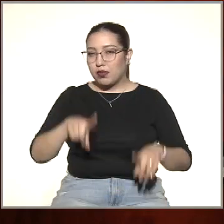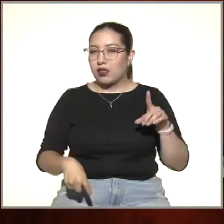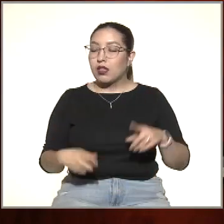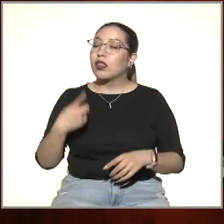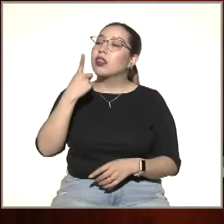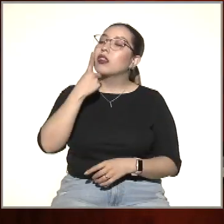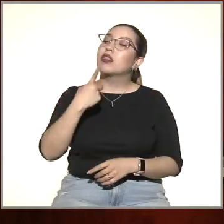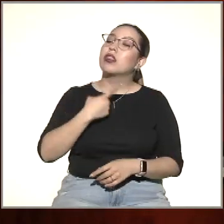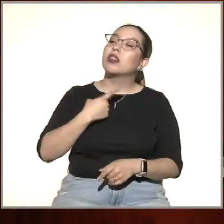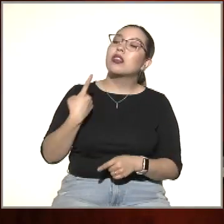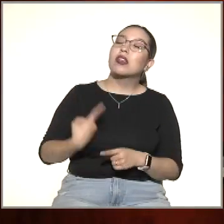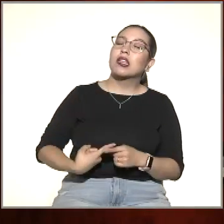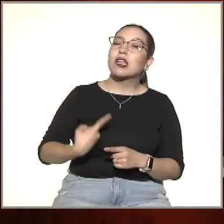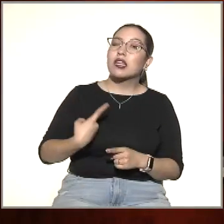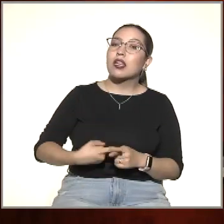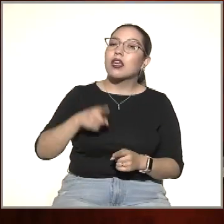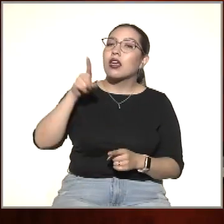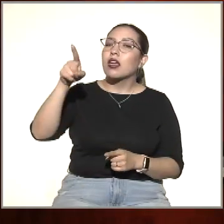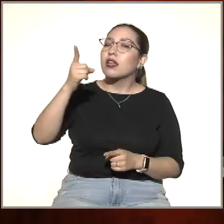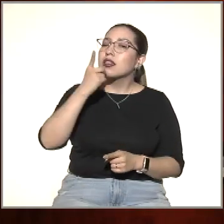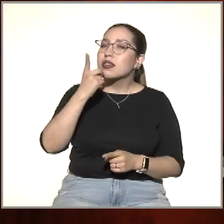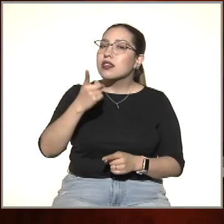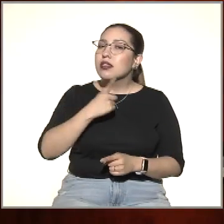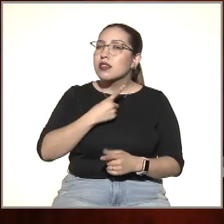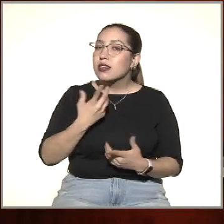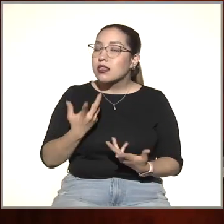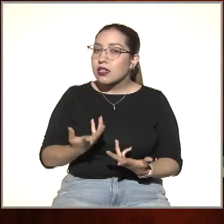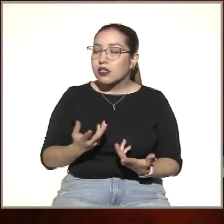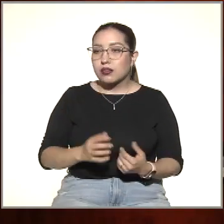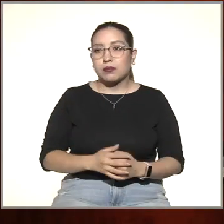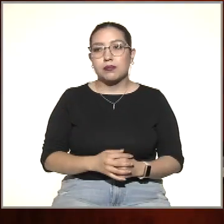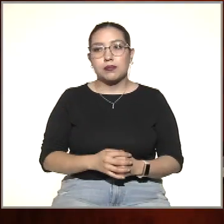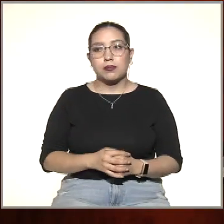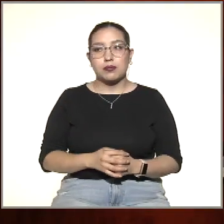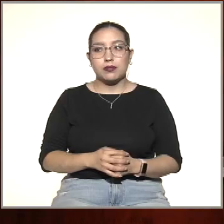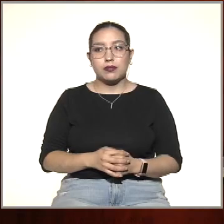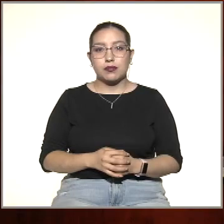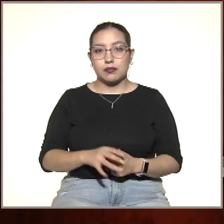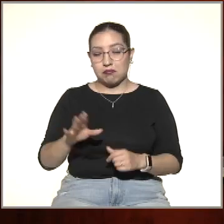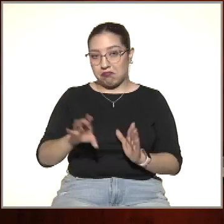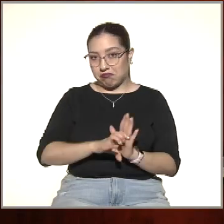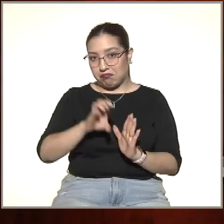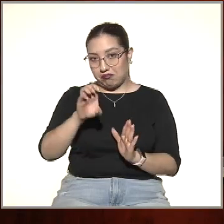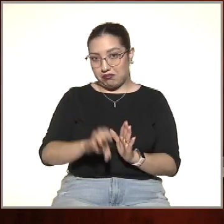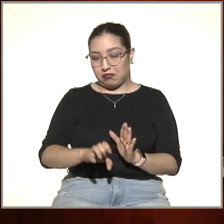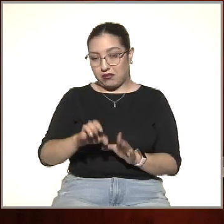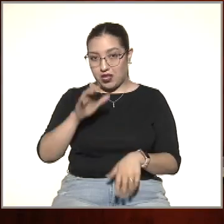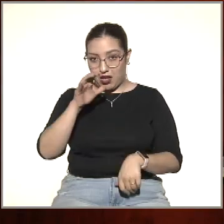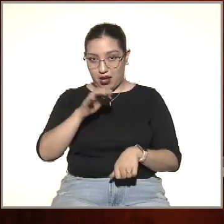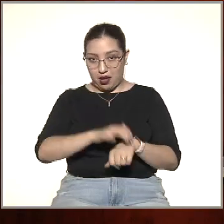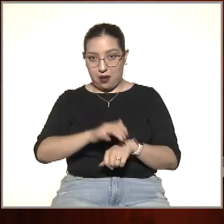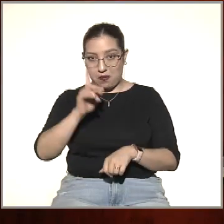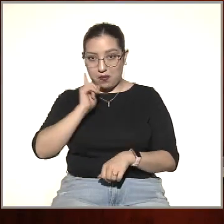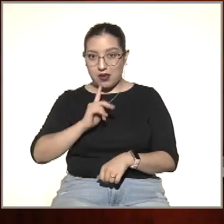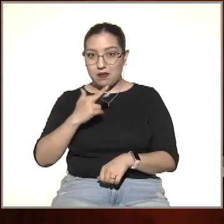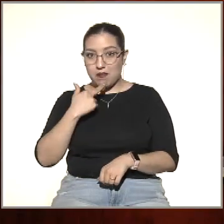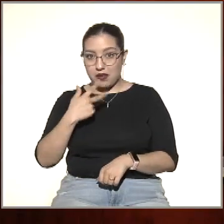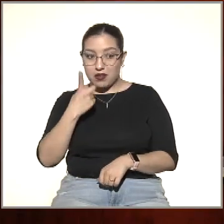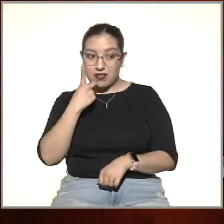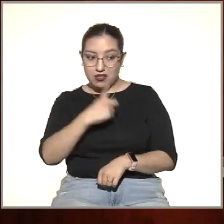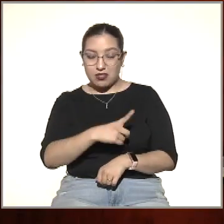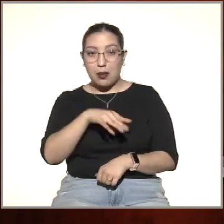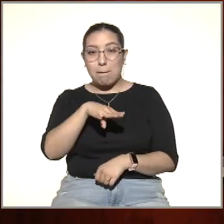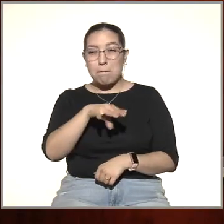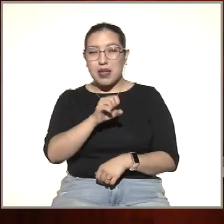cosas, que era lo que estaba diciendo Luis Fernando. Si te dice tu mejor amiga mensa, y así se